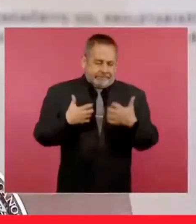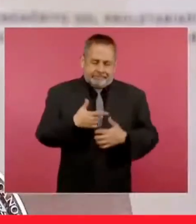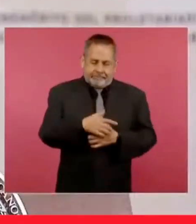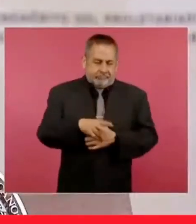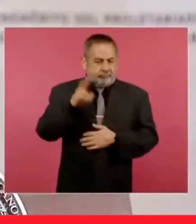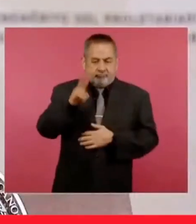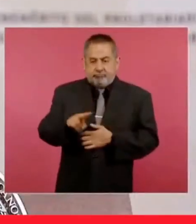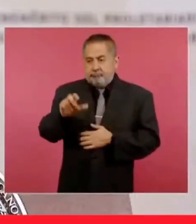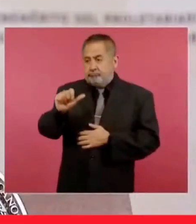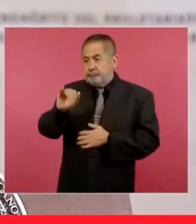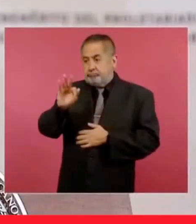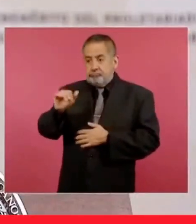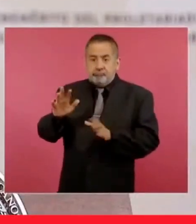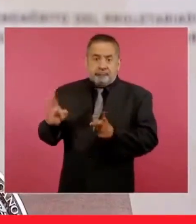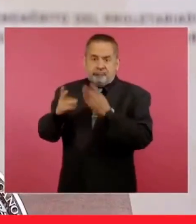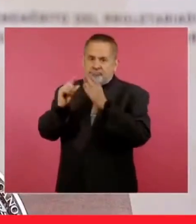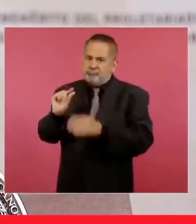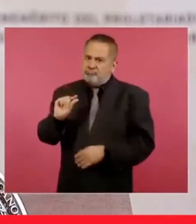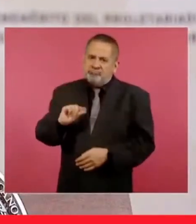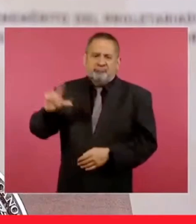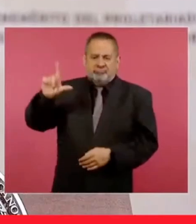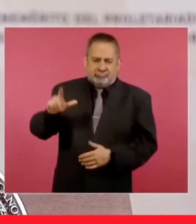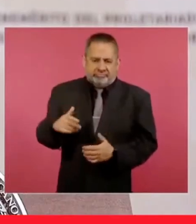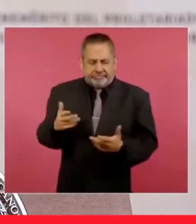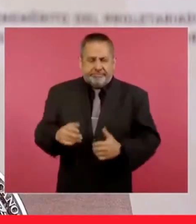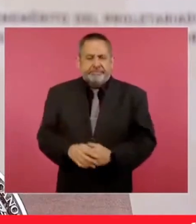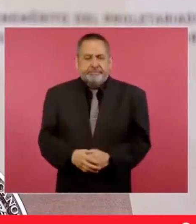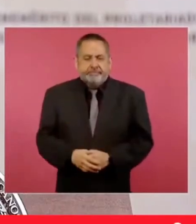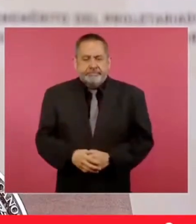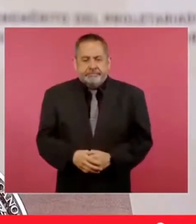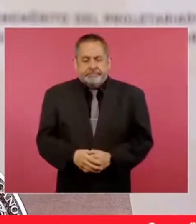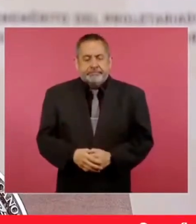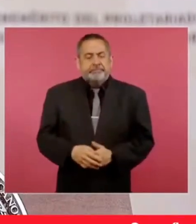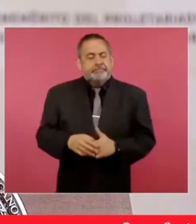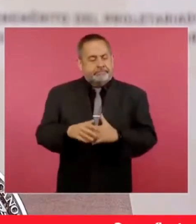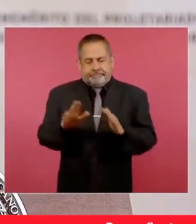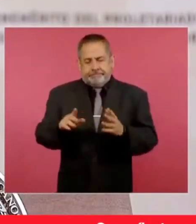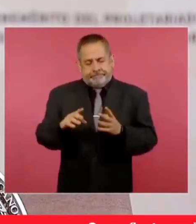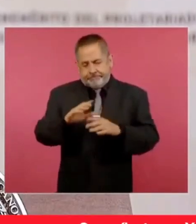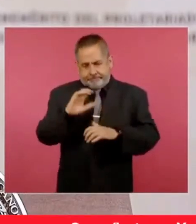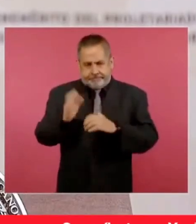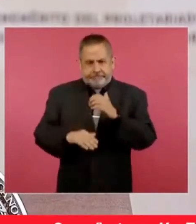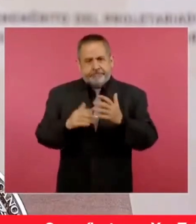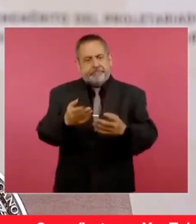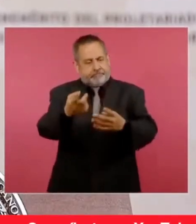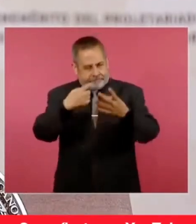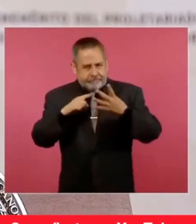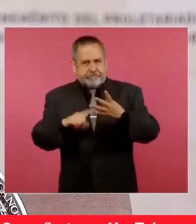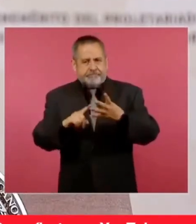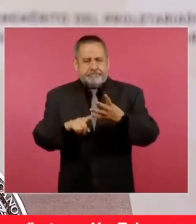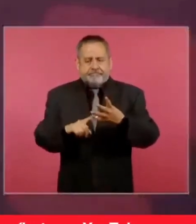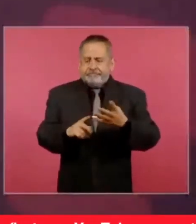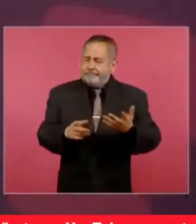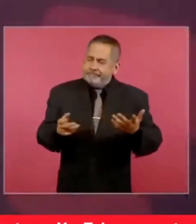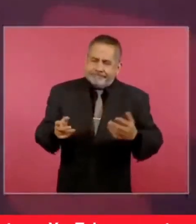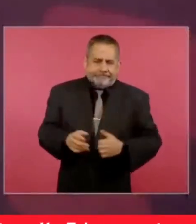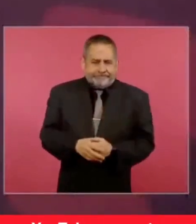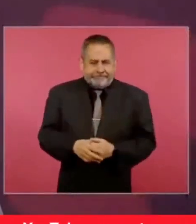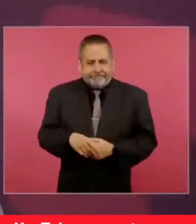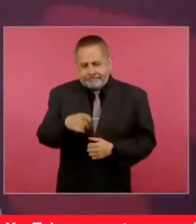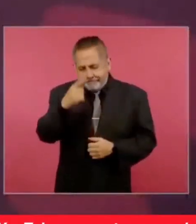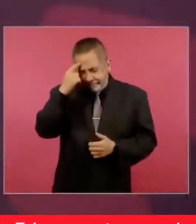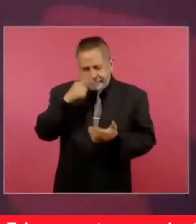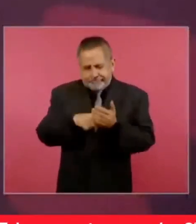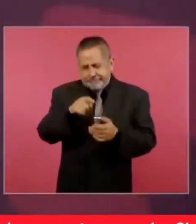de talla mundial. Hasta aquí está, pero vamos con otra que seguramente